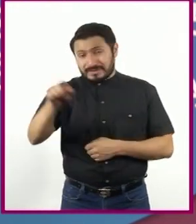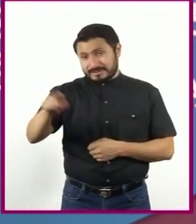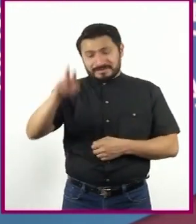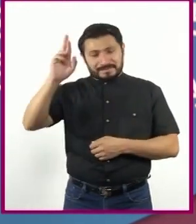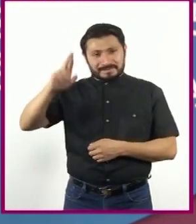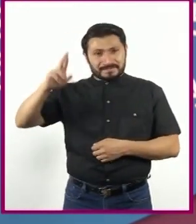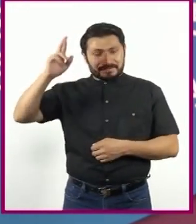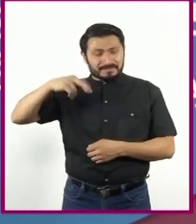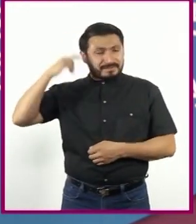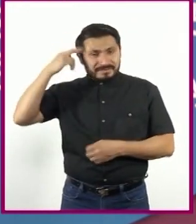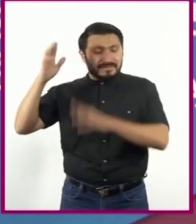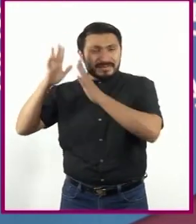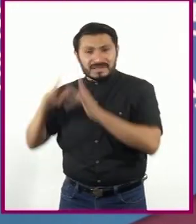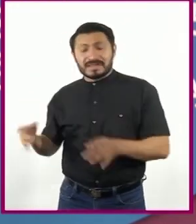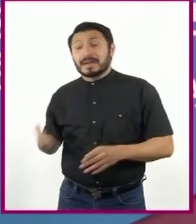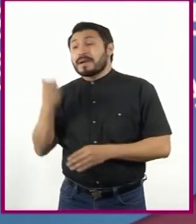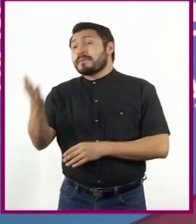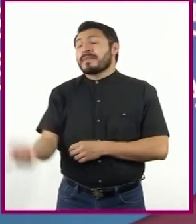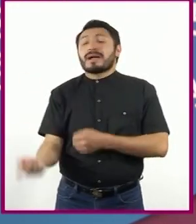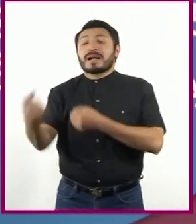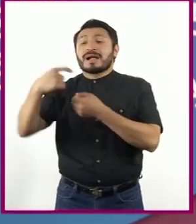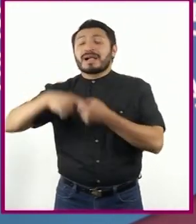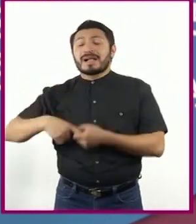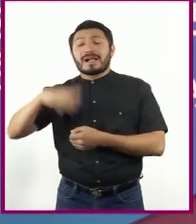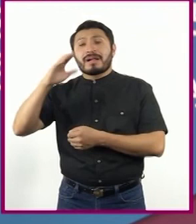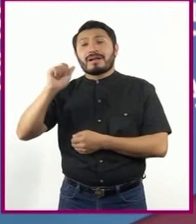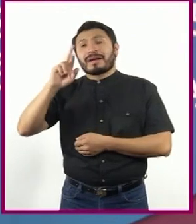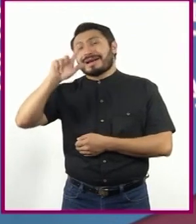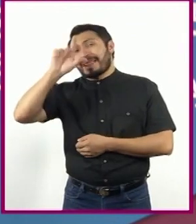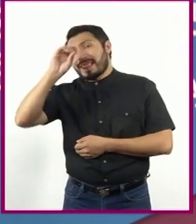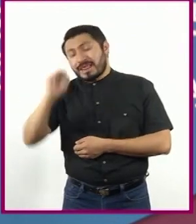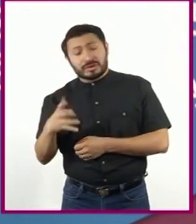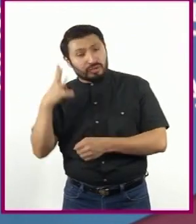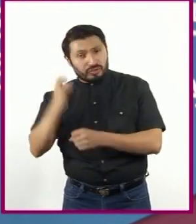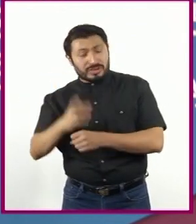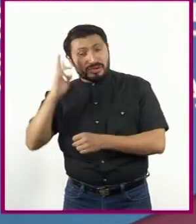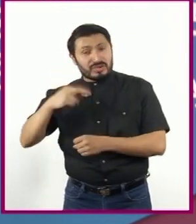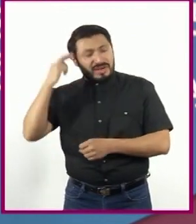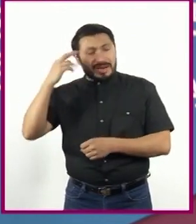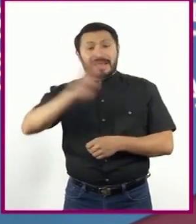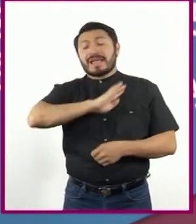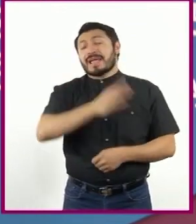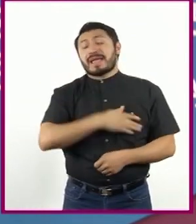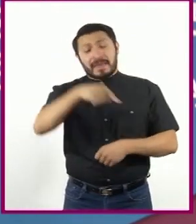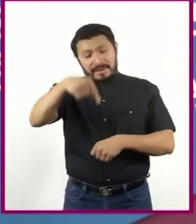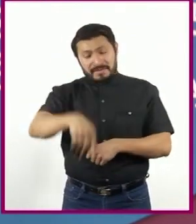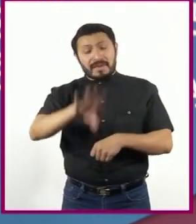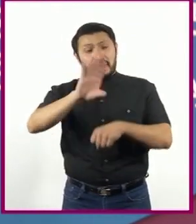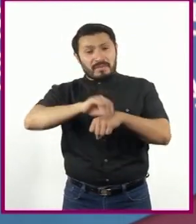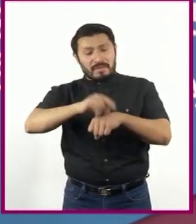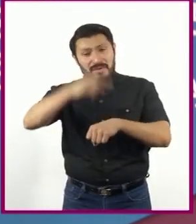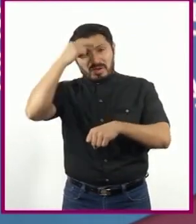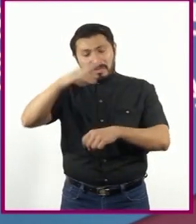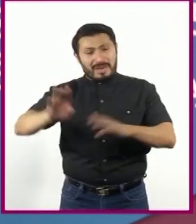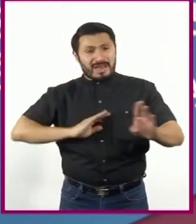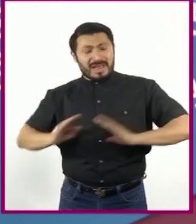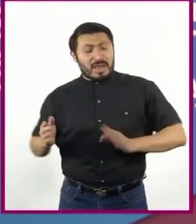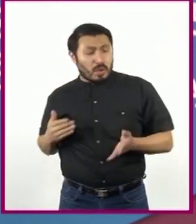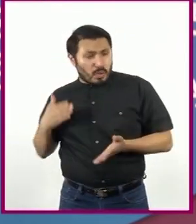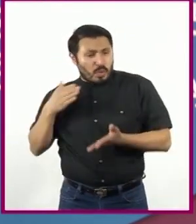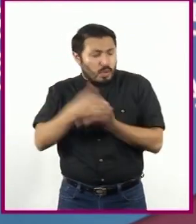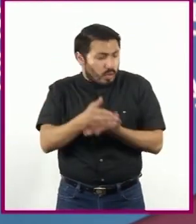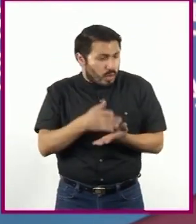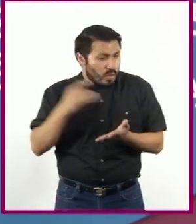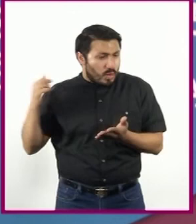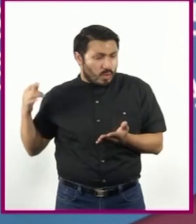a su aliado del momento, Carlos IV, rey de España, el permiso para que sus tropas cruzaran la península